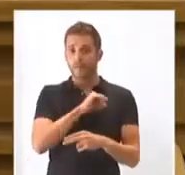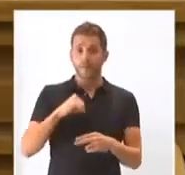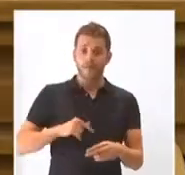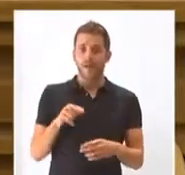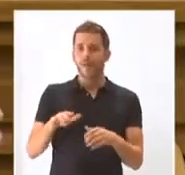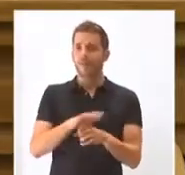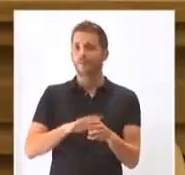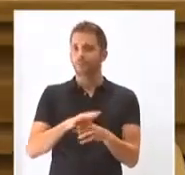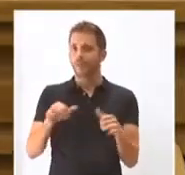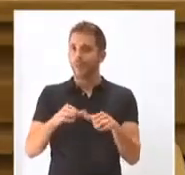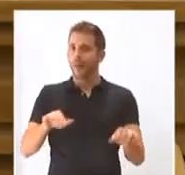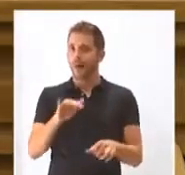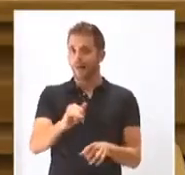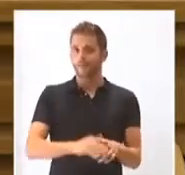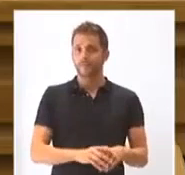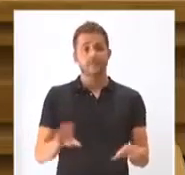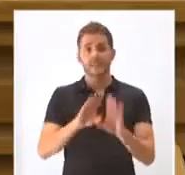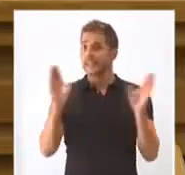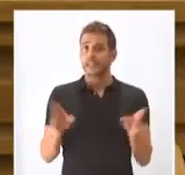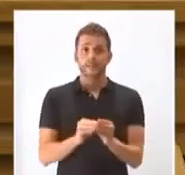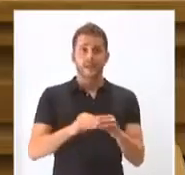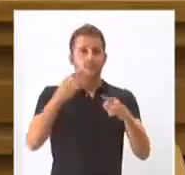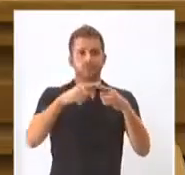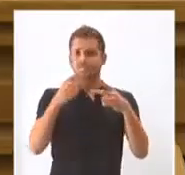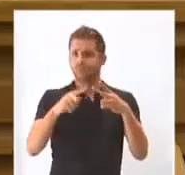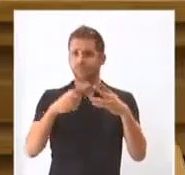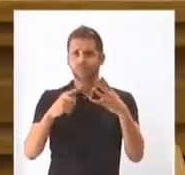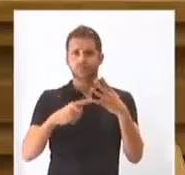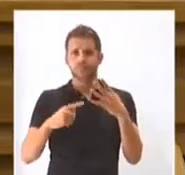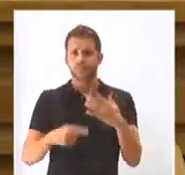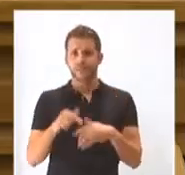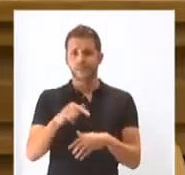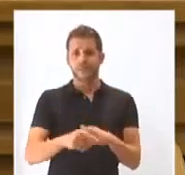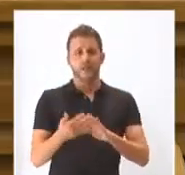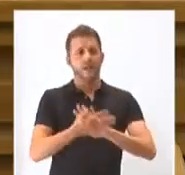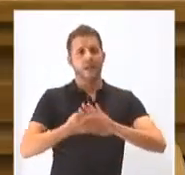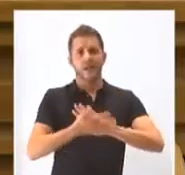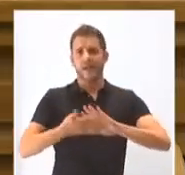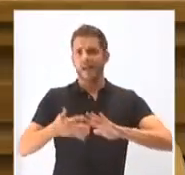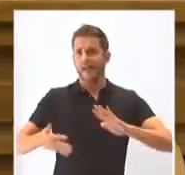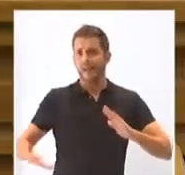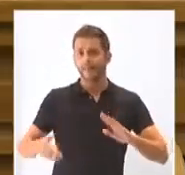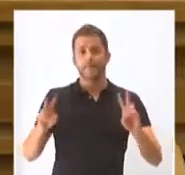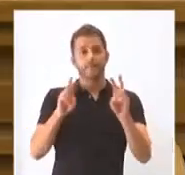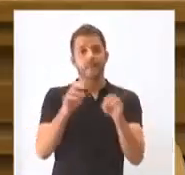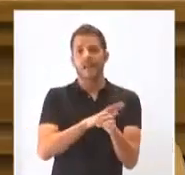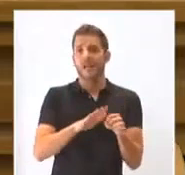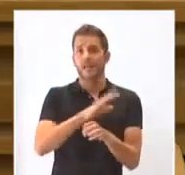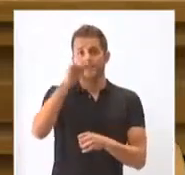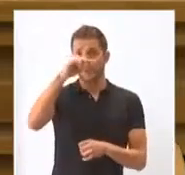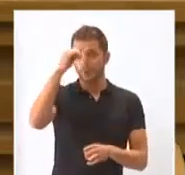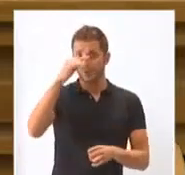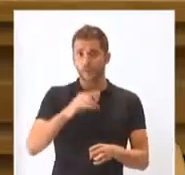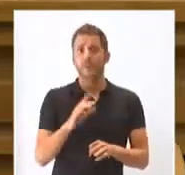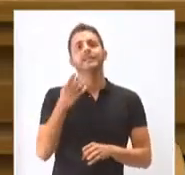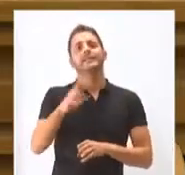en definitiva hay muchas cosas que podríamos llevar a extendernos en el ámbito de la cultura y por